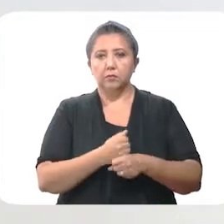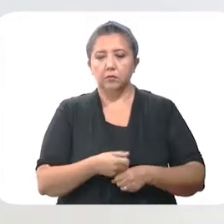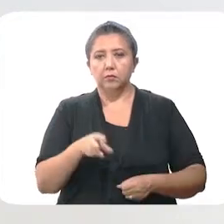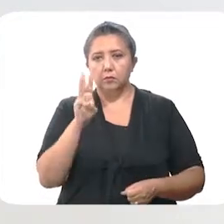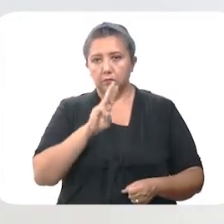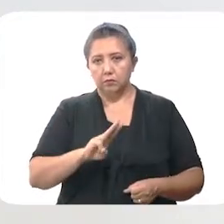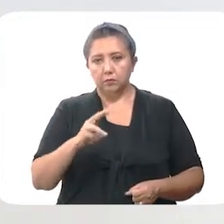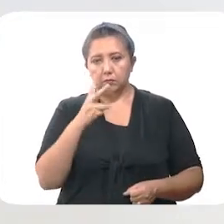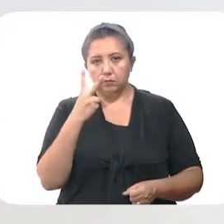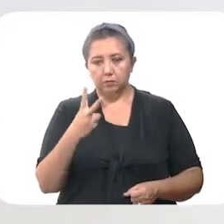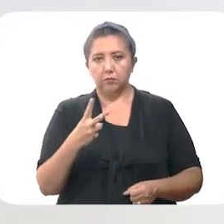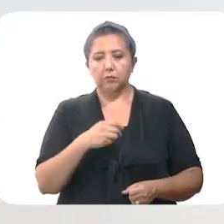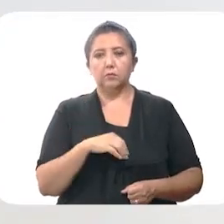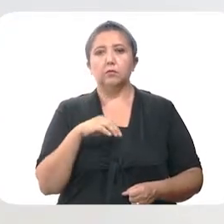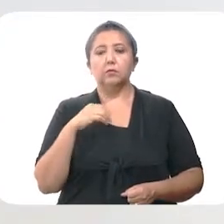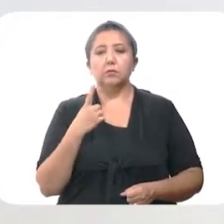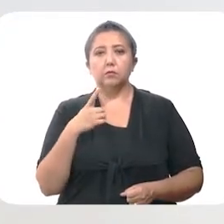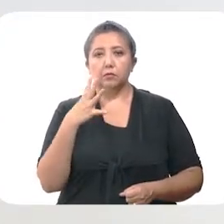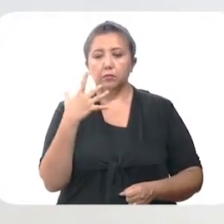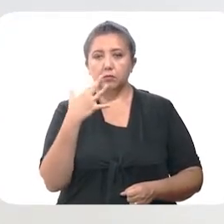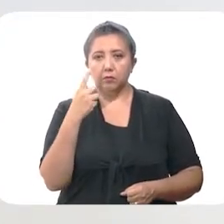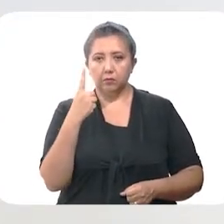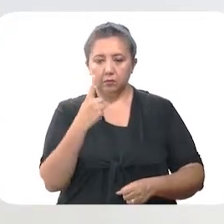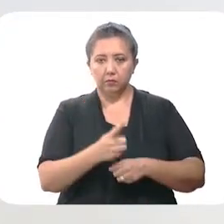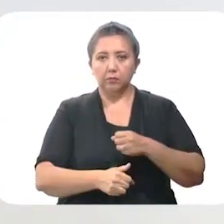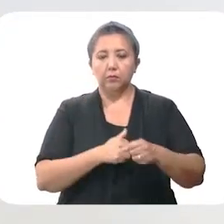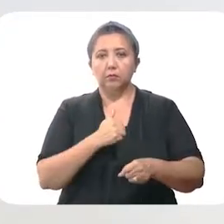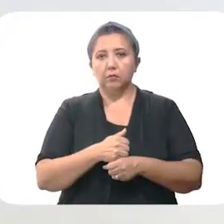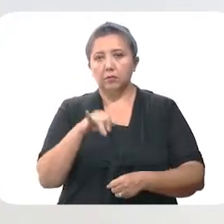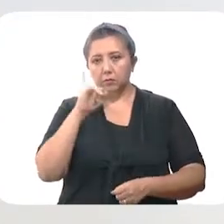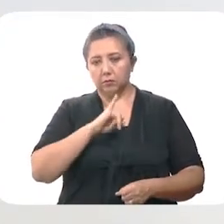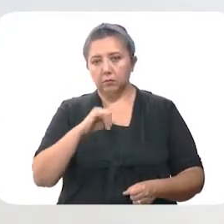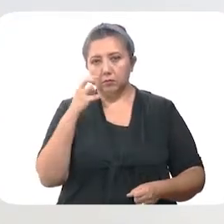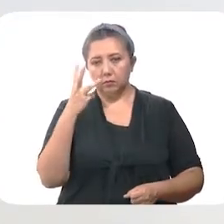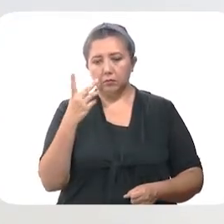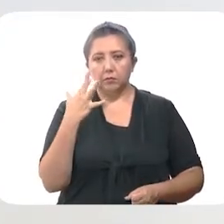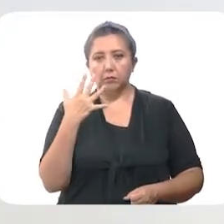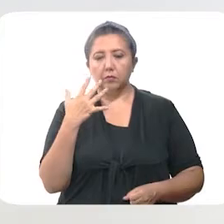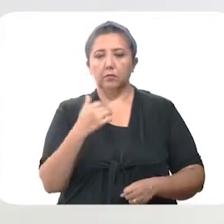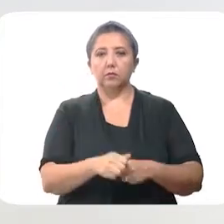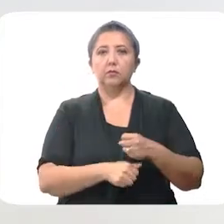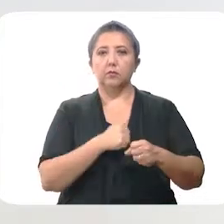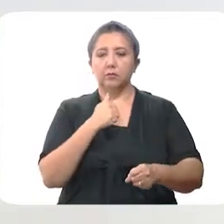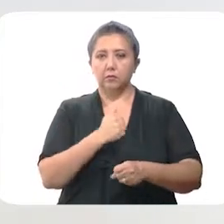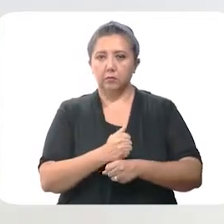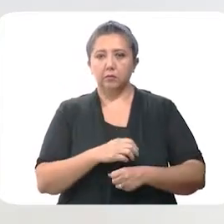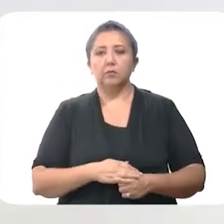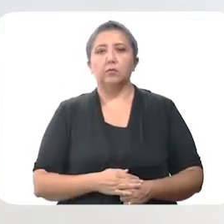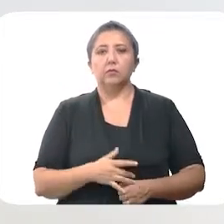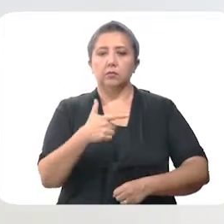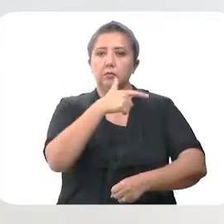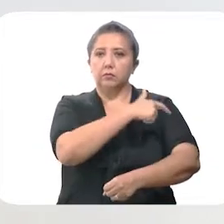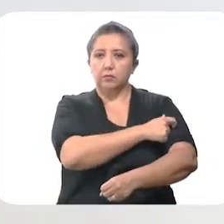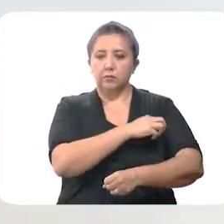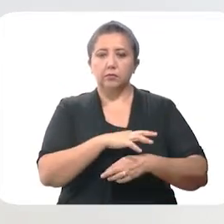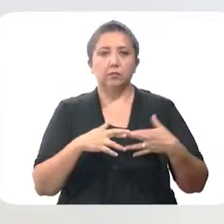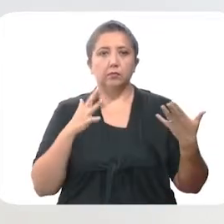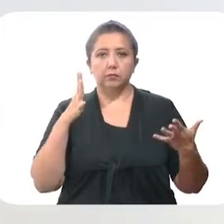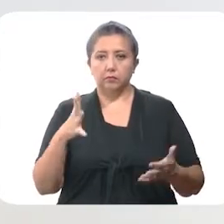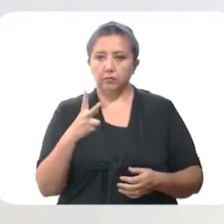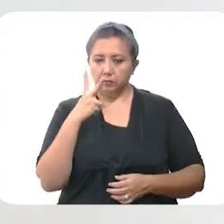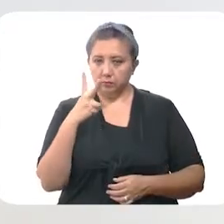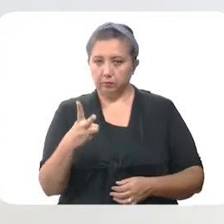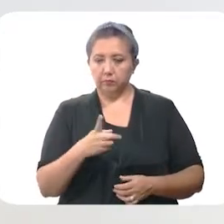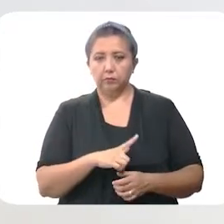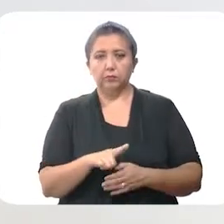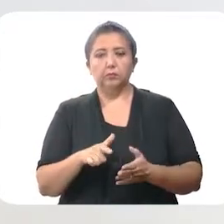años, miércoles 2 a los de 51 años, jueves 3 a los de 50 años. La vacunación se realiza